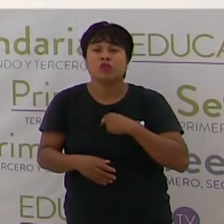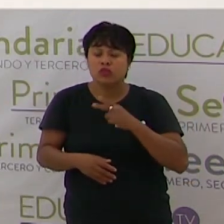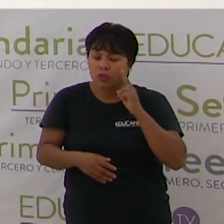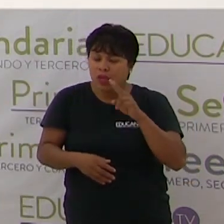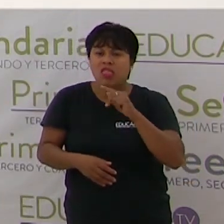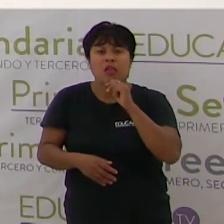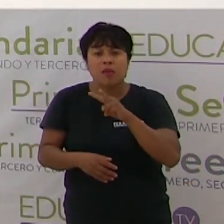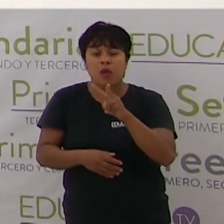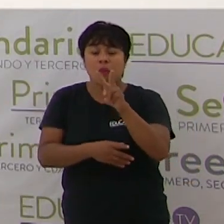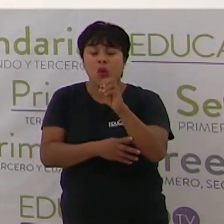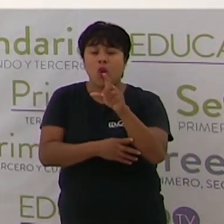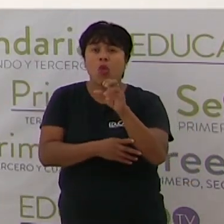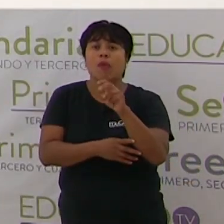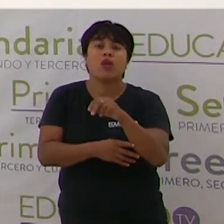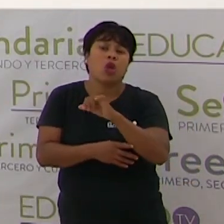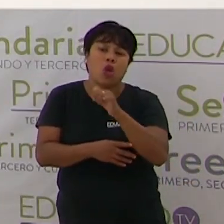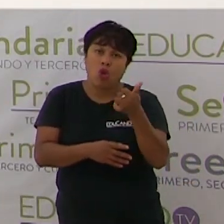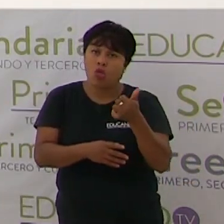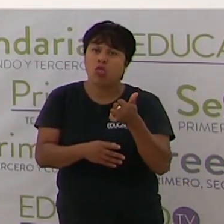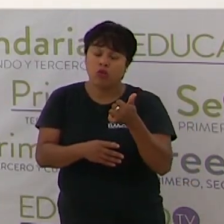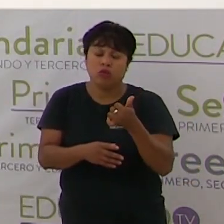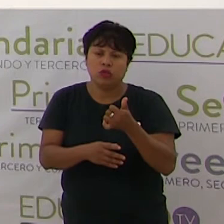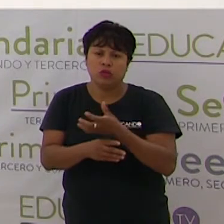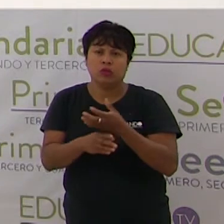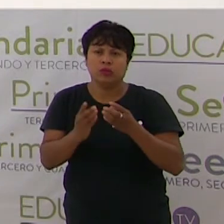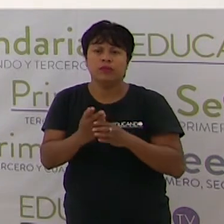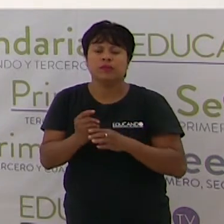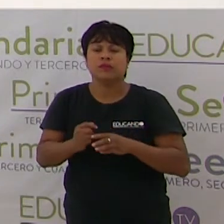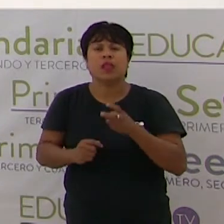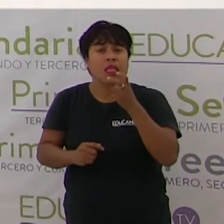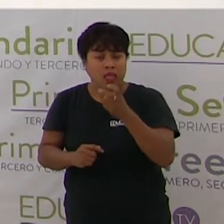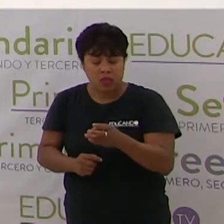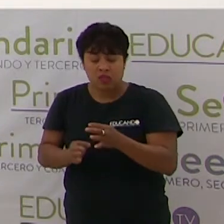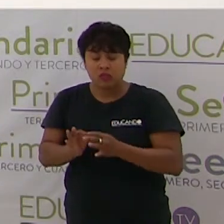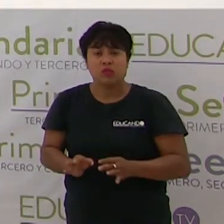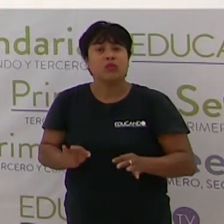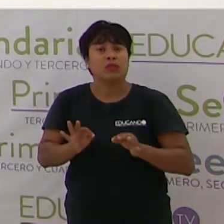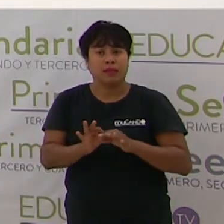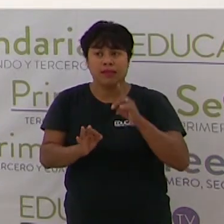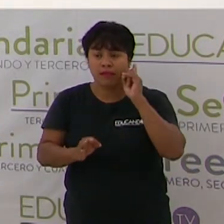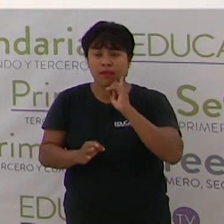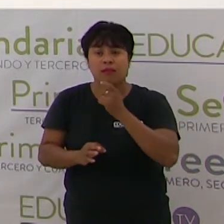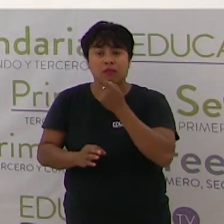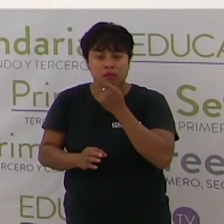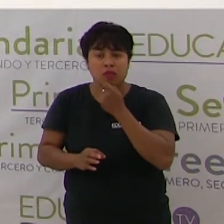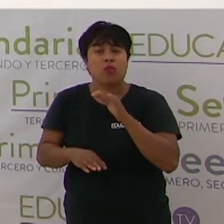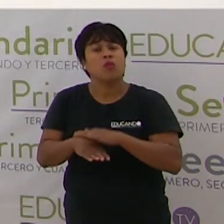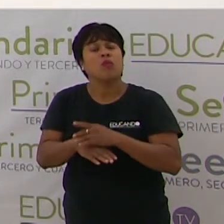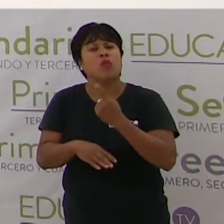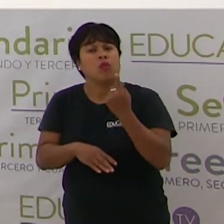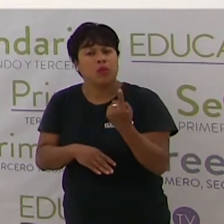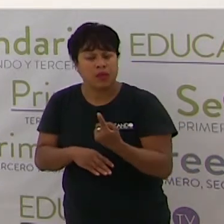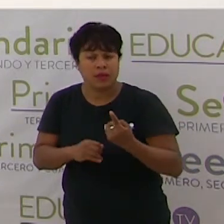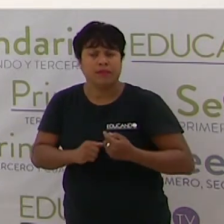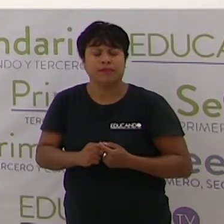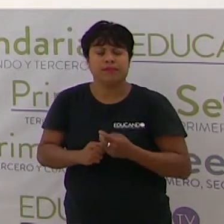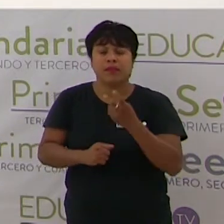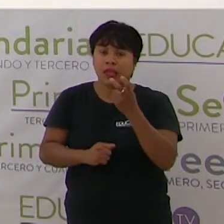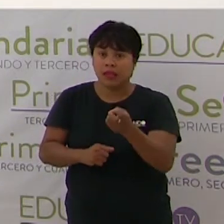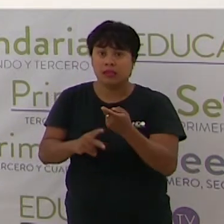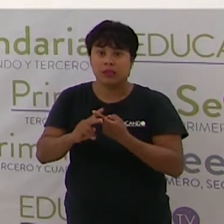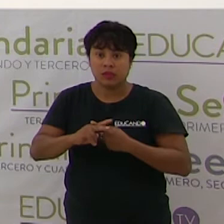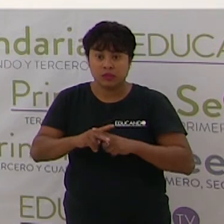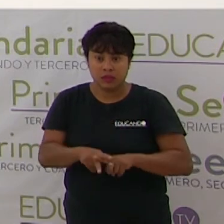también el volumen de otros cuerpos geométricos. Es muy importantísimo esto, niñas y niñas, también, porque a partir de